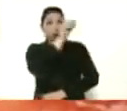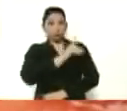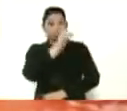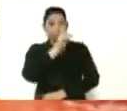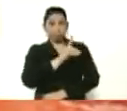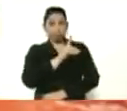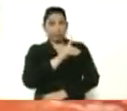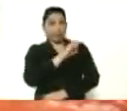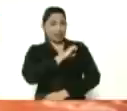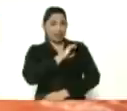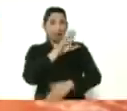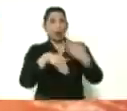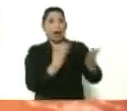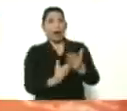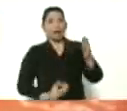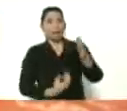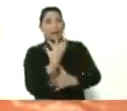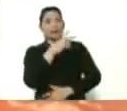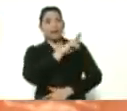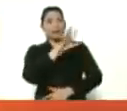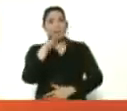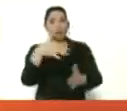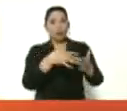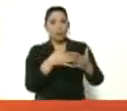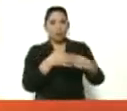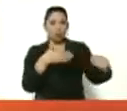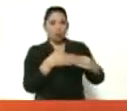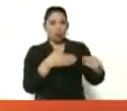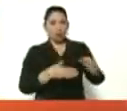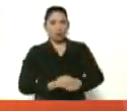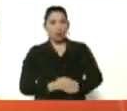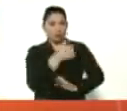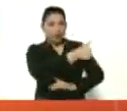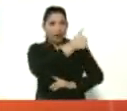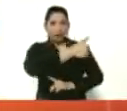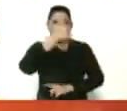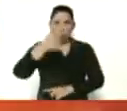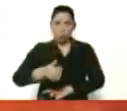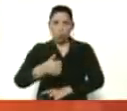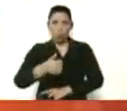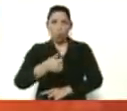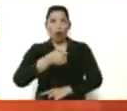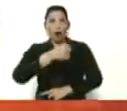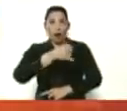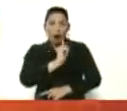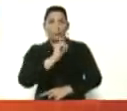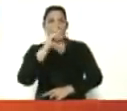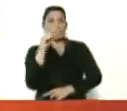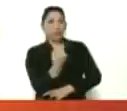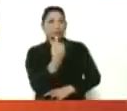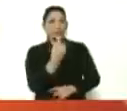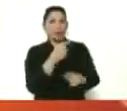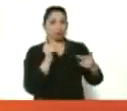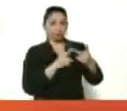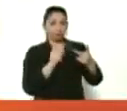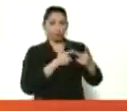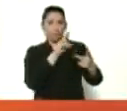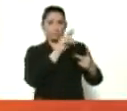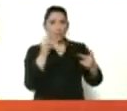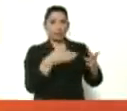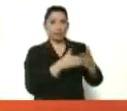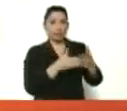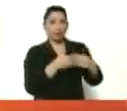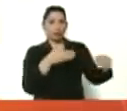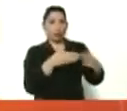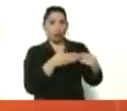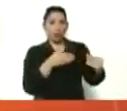desde enero hasta mayo, es decir, $25,000 a cada uno si son principales y $20,000 a cada uno si